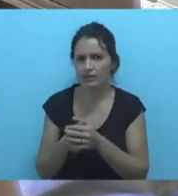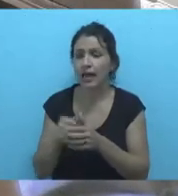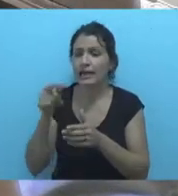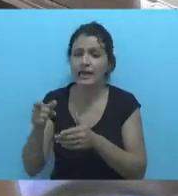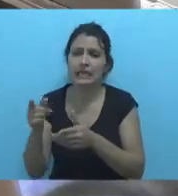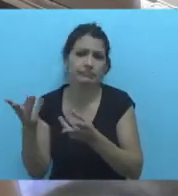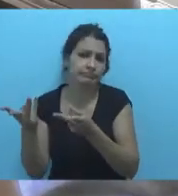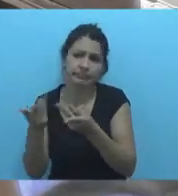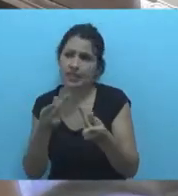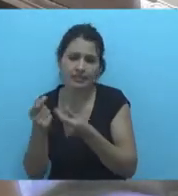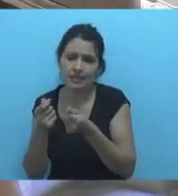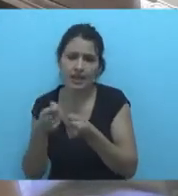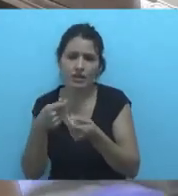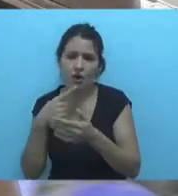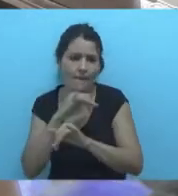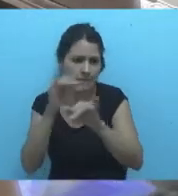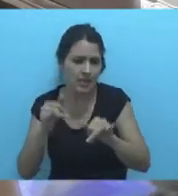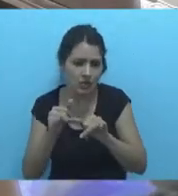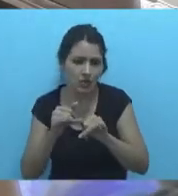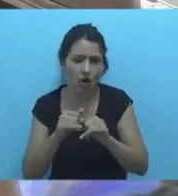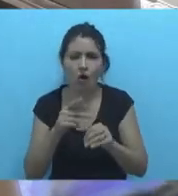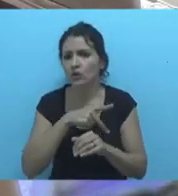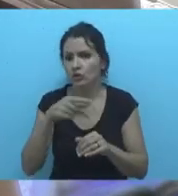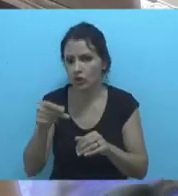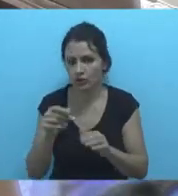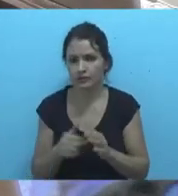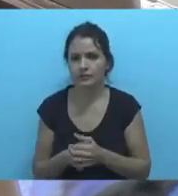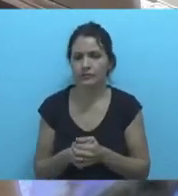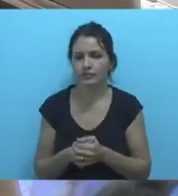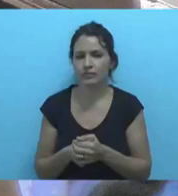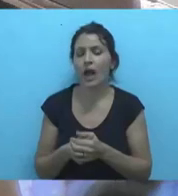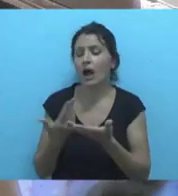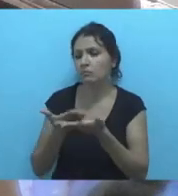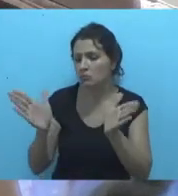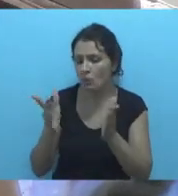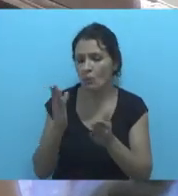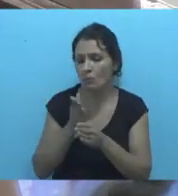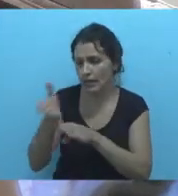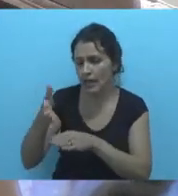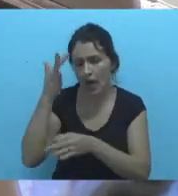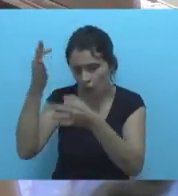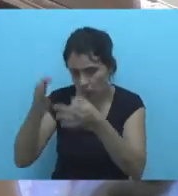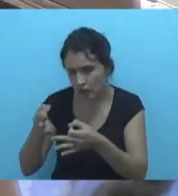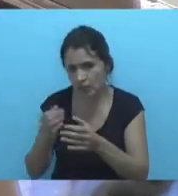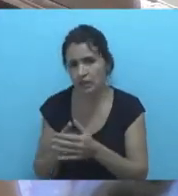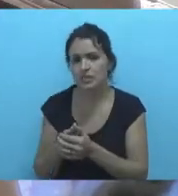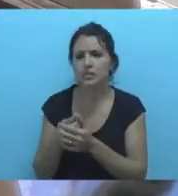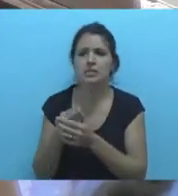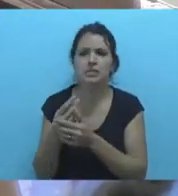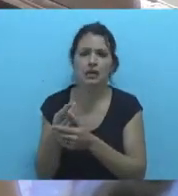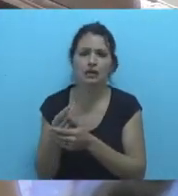fondos. Esto lo digo y lo ratifico, y están las puertas abiertas en la justicia, donde ya la intendenta hizo